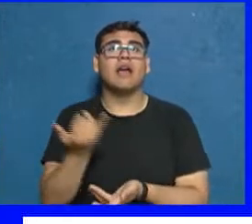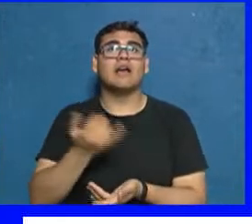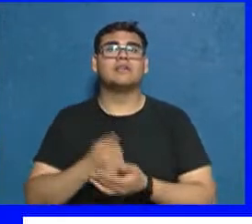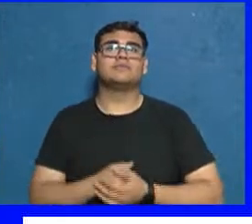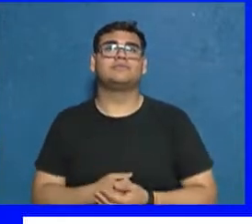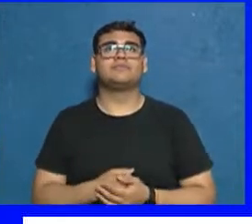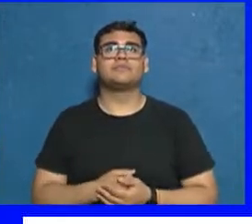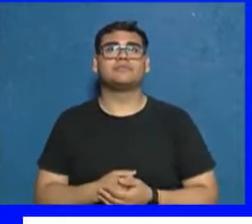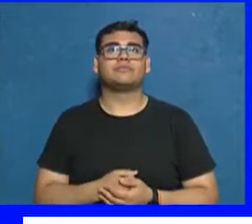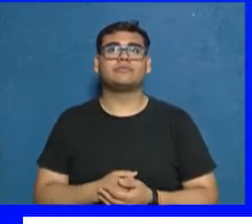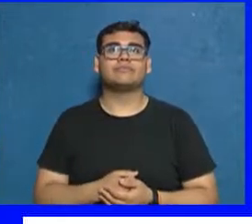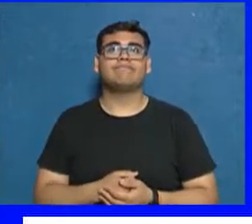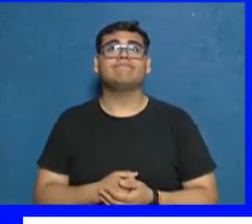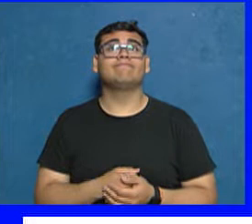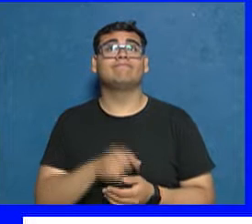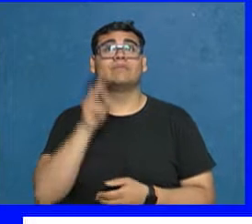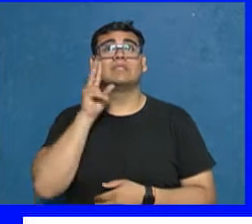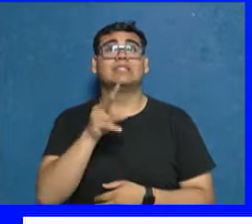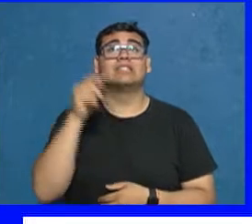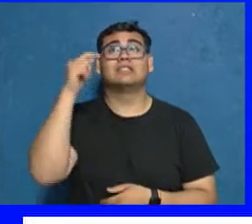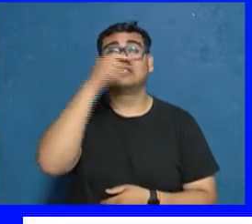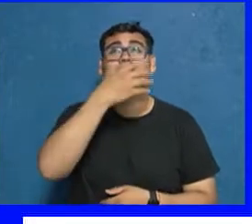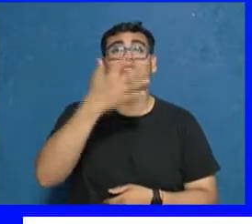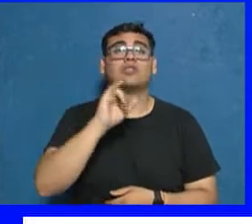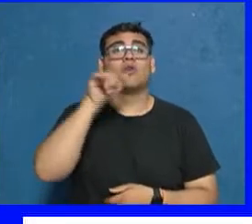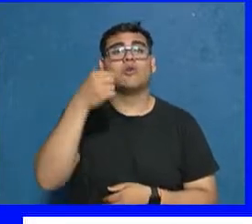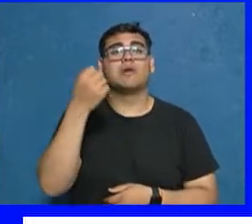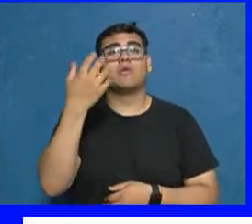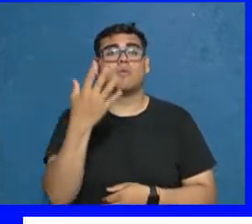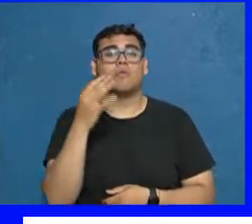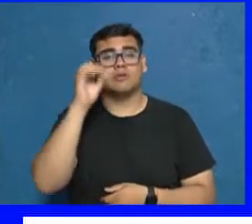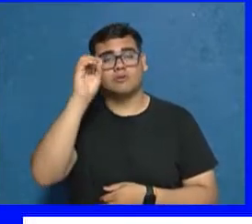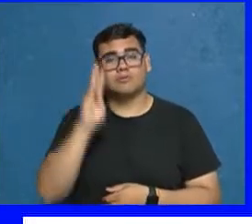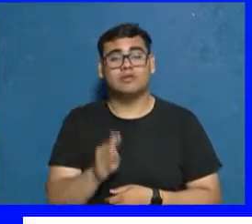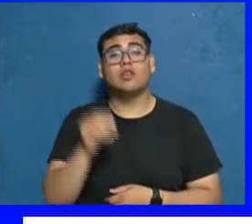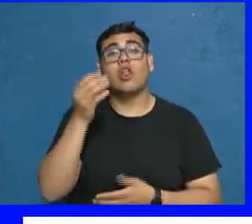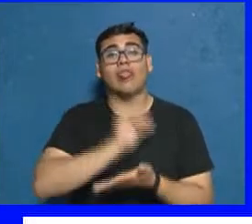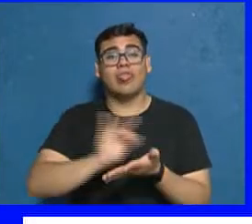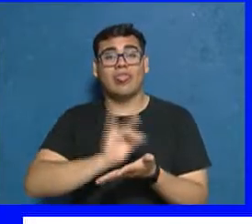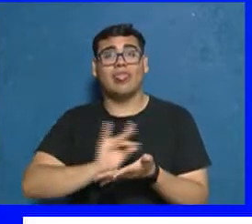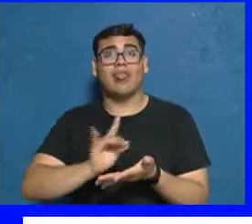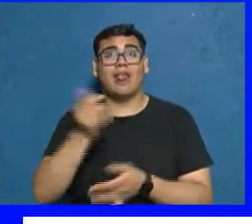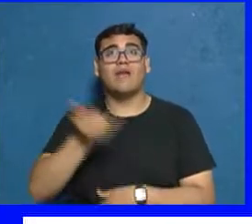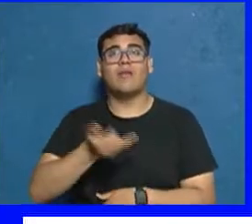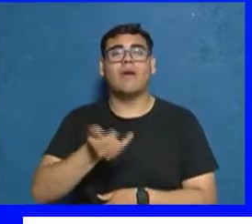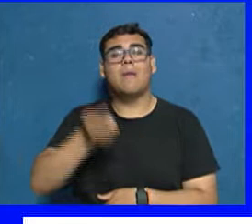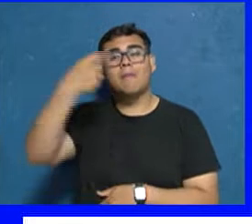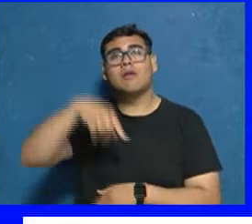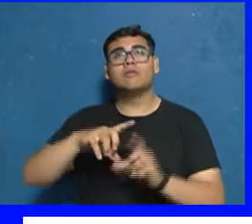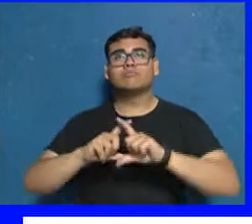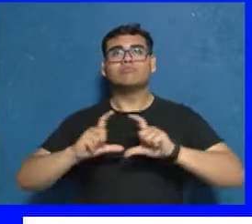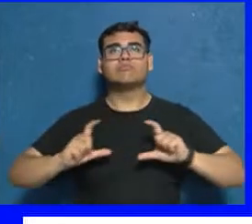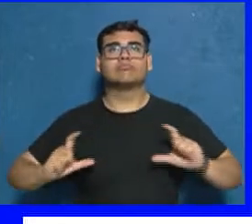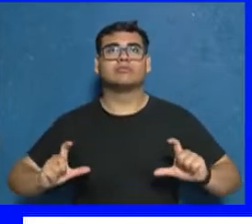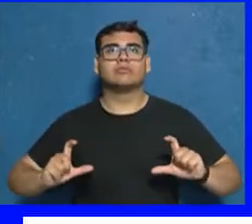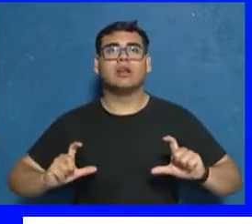75,4% sí tiene deudas, pero lo importante en realidad está en el desglose, en la parte inferior de esa